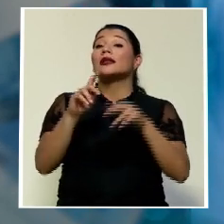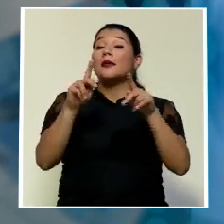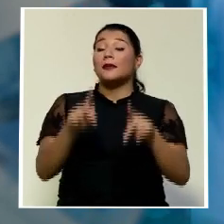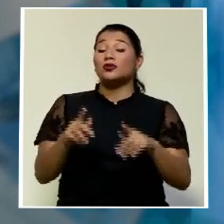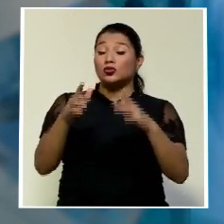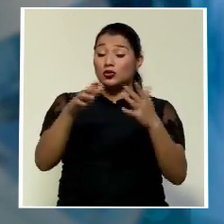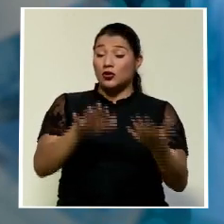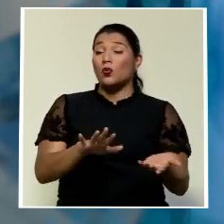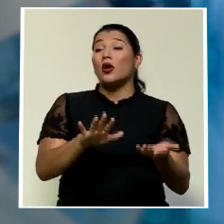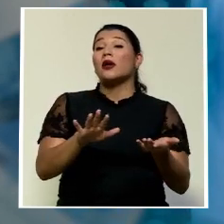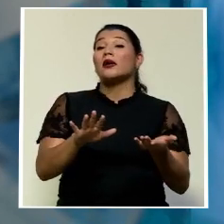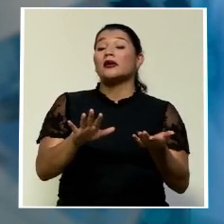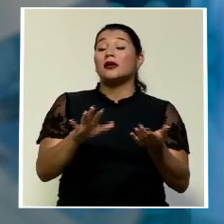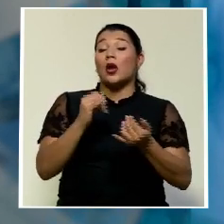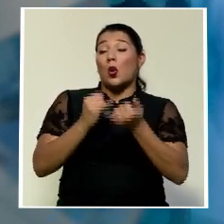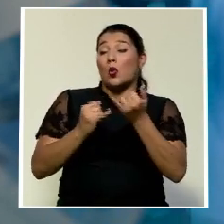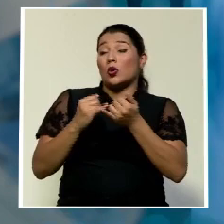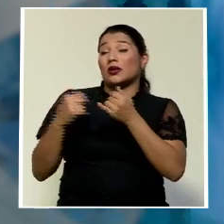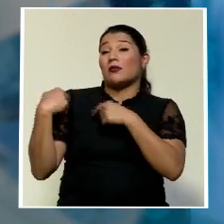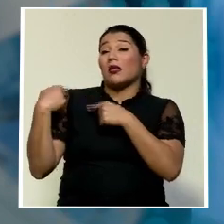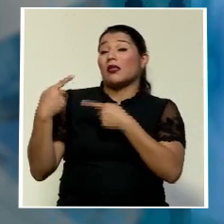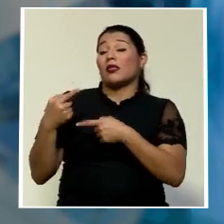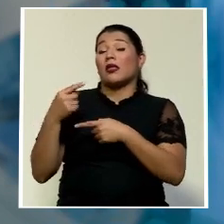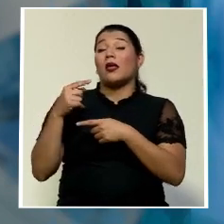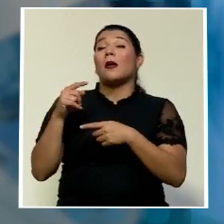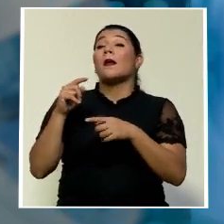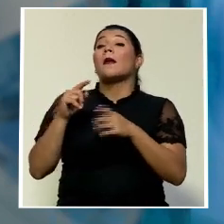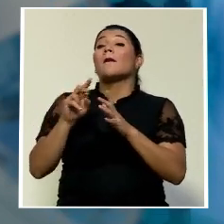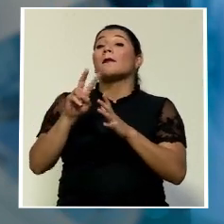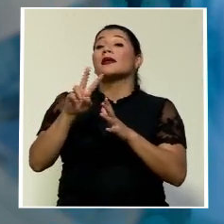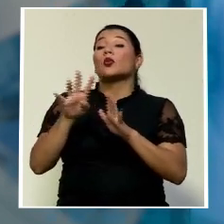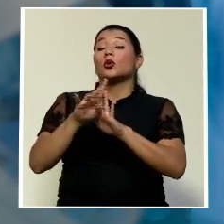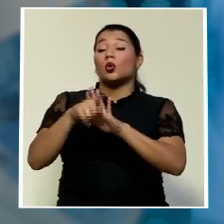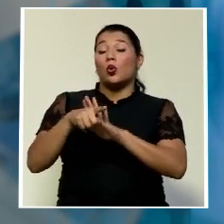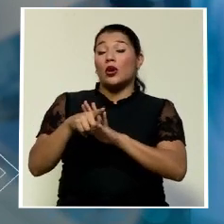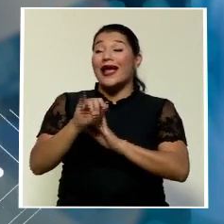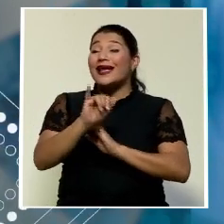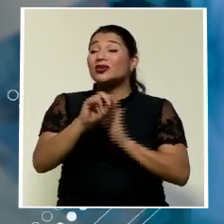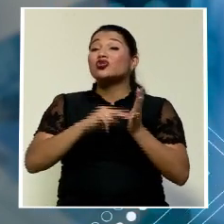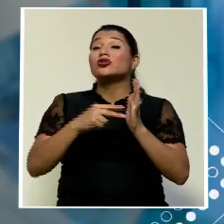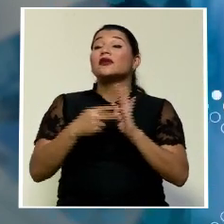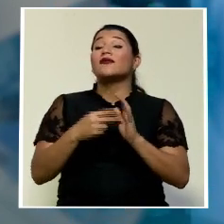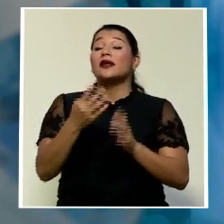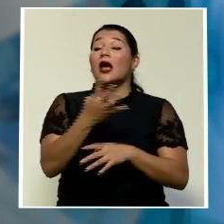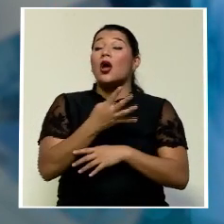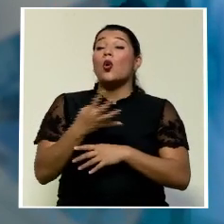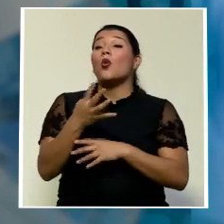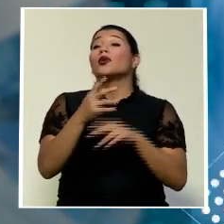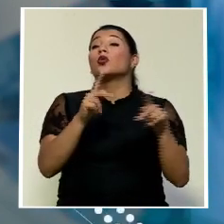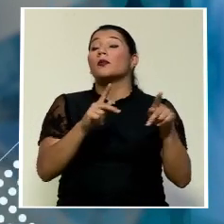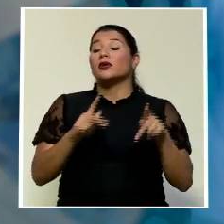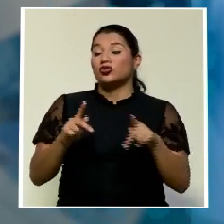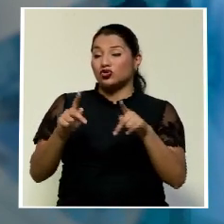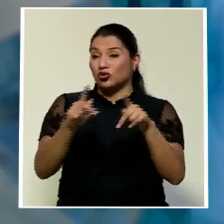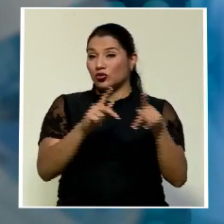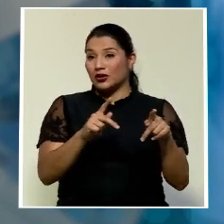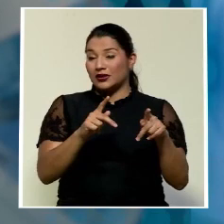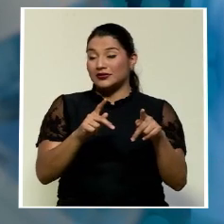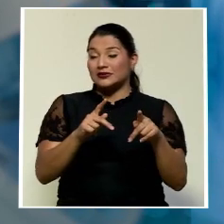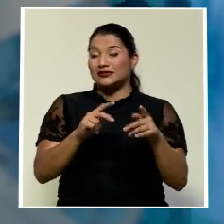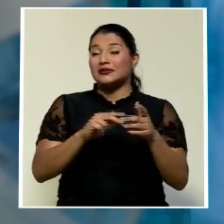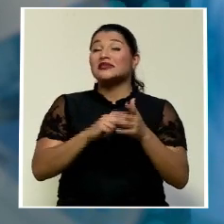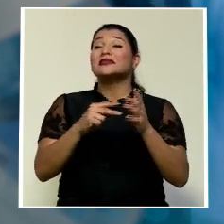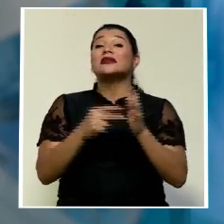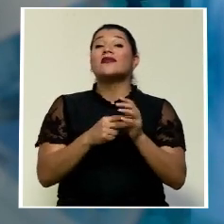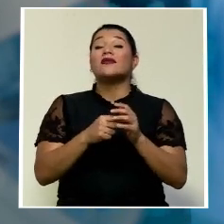las últimas 24 horas, lo que representa el cuádruple, o sea, 4 veces más de la cantidad